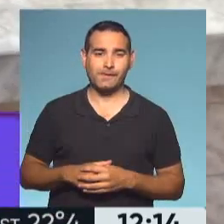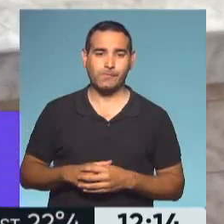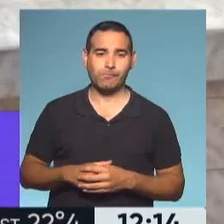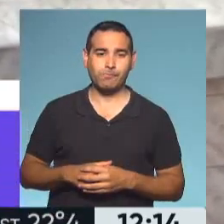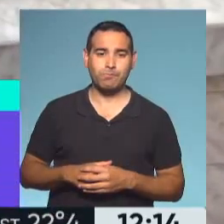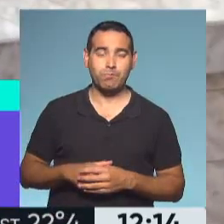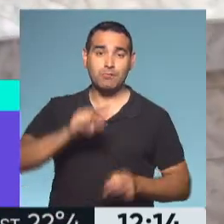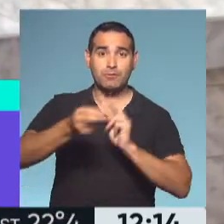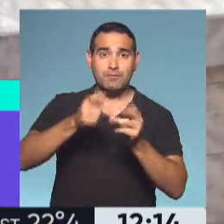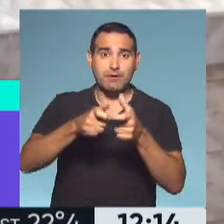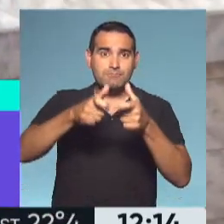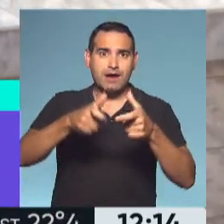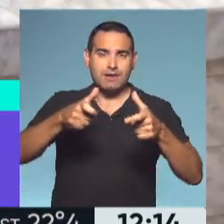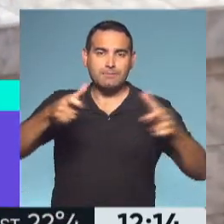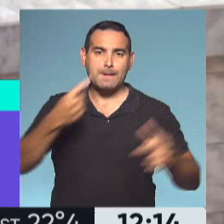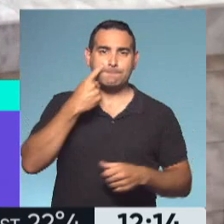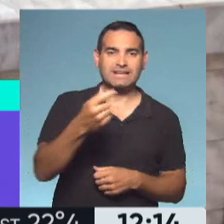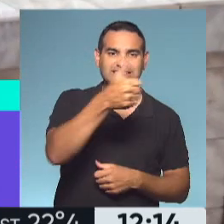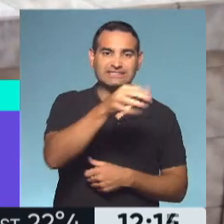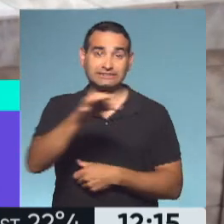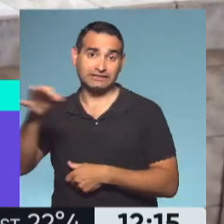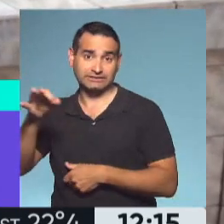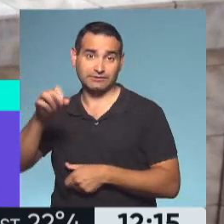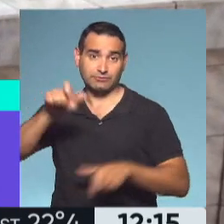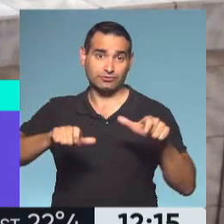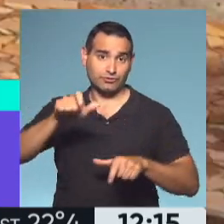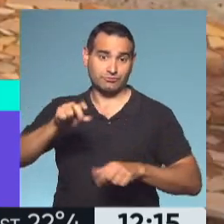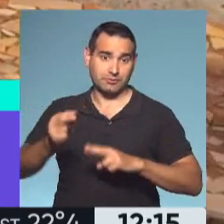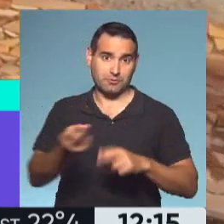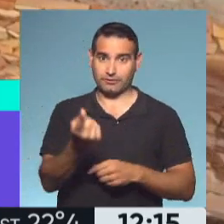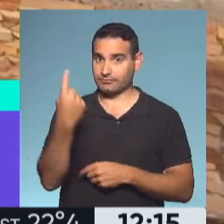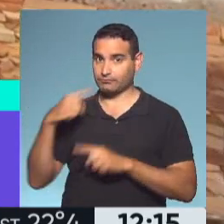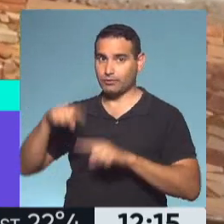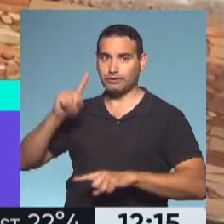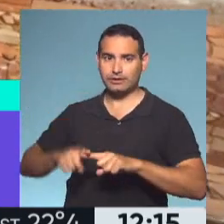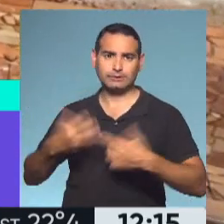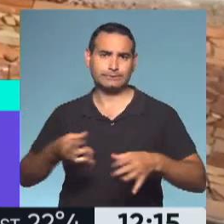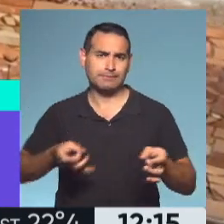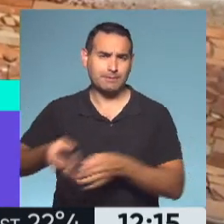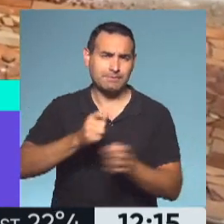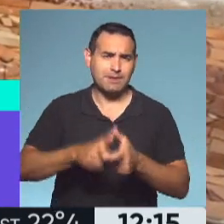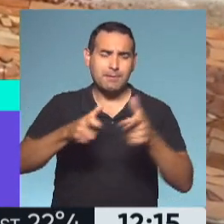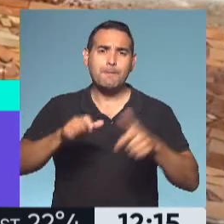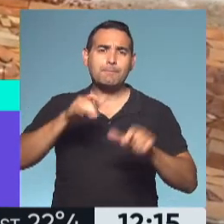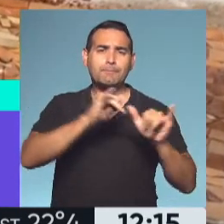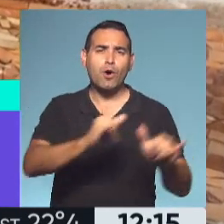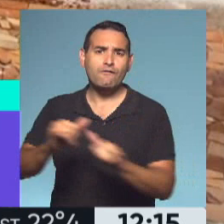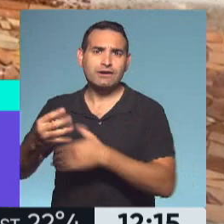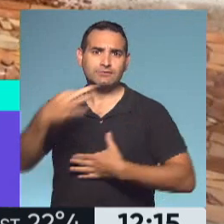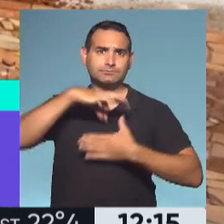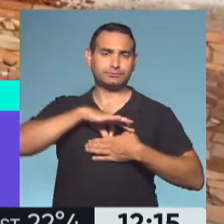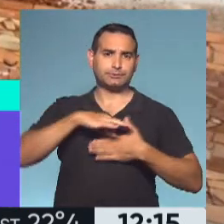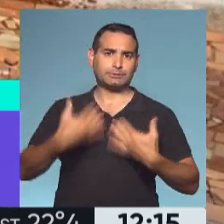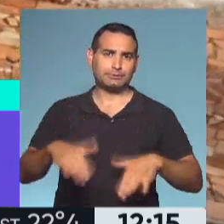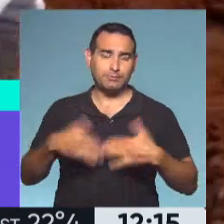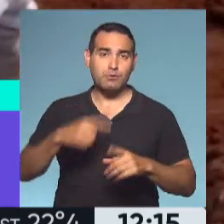Con un número de muertes que ascendió a 1.600 en las últimas 24 horas, aumentaron los contagios en personas más jóvenes, con predominio